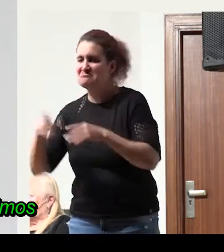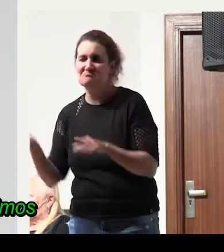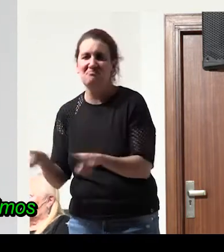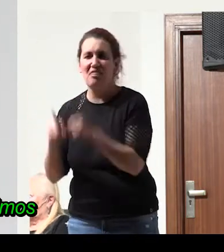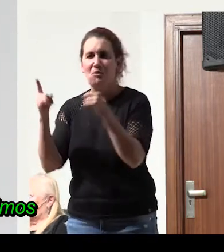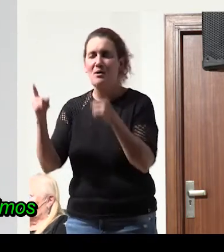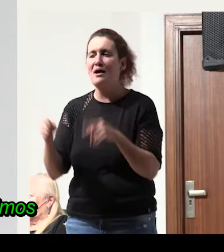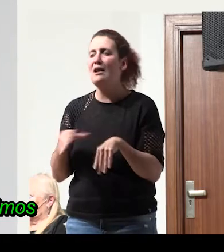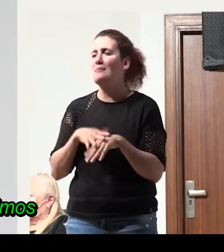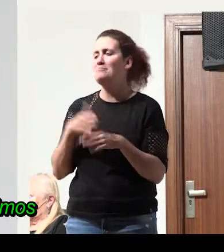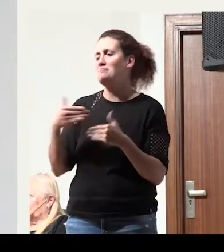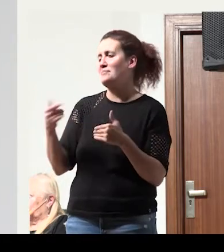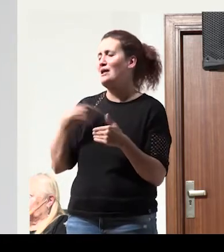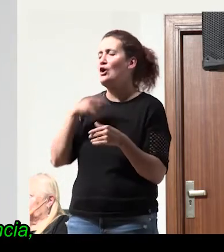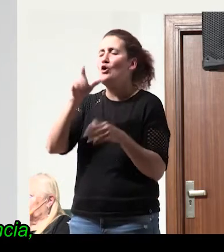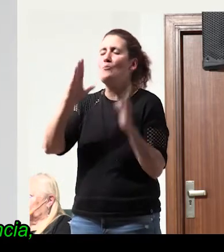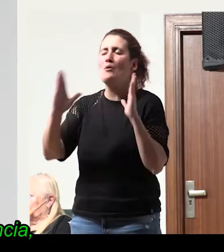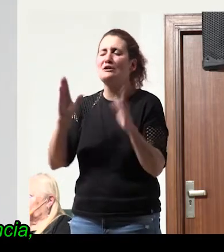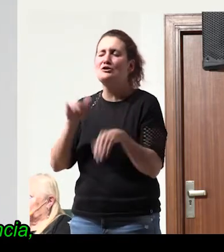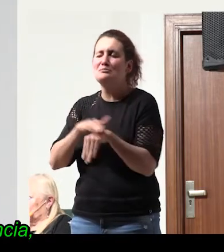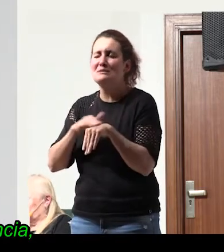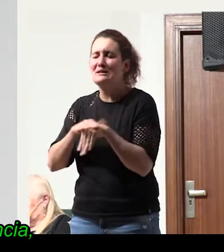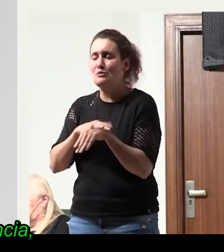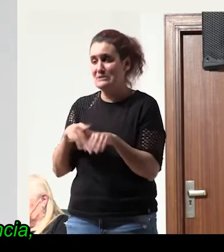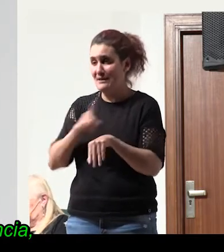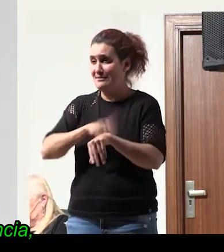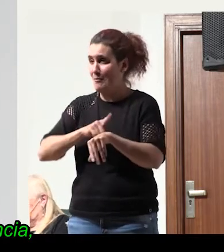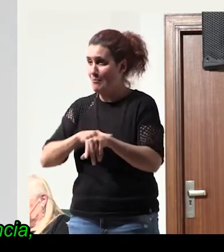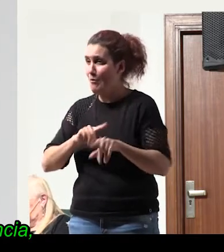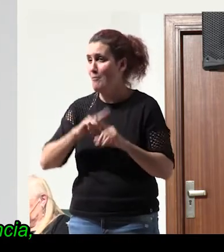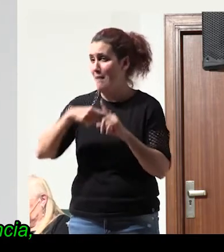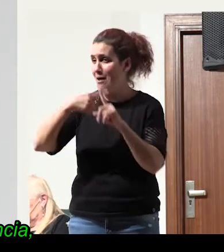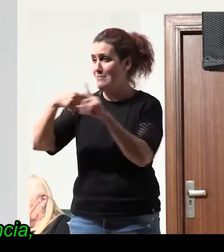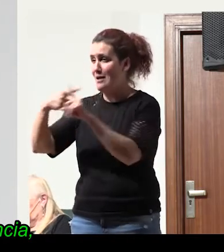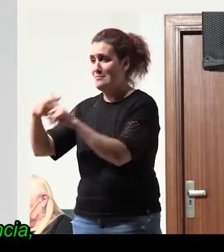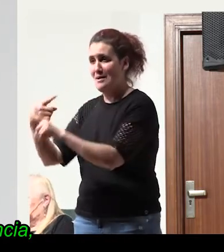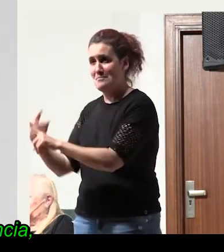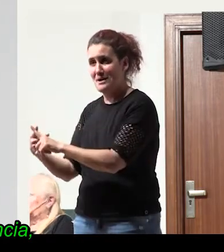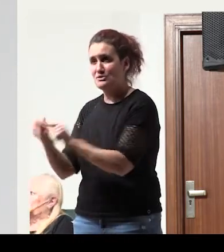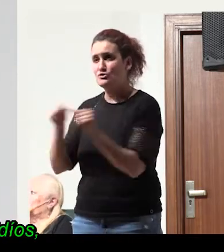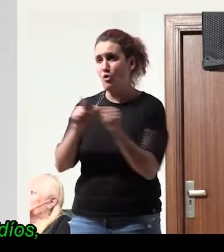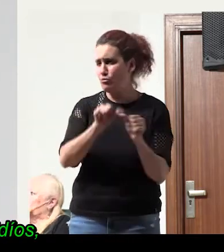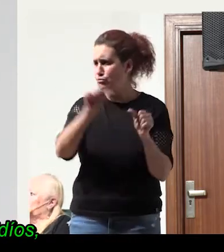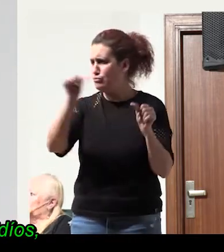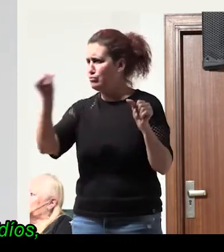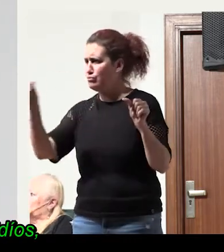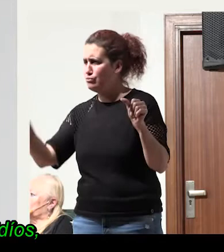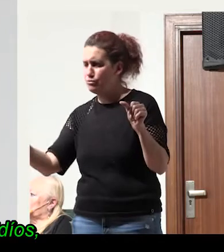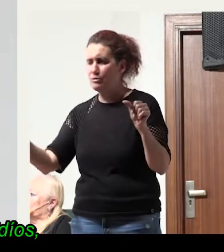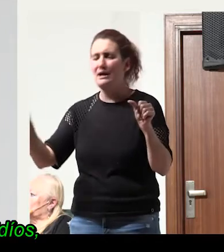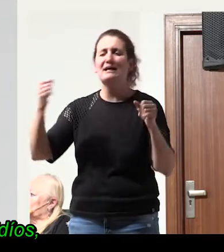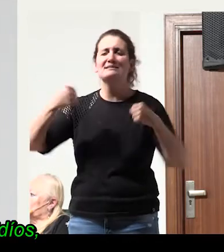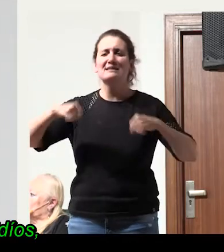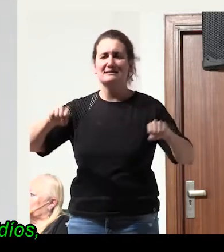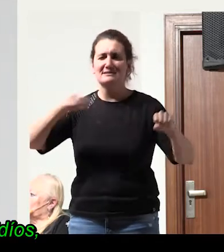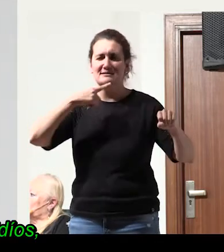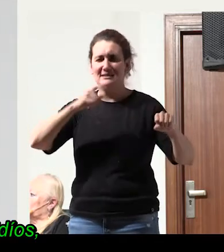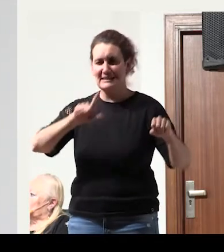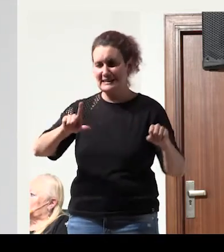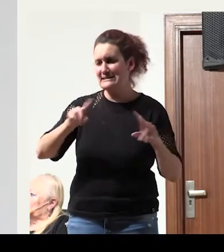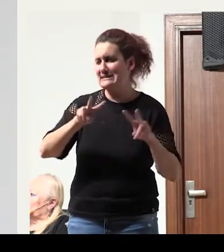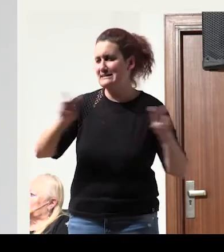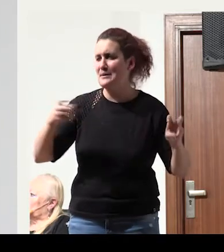mínimos que constituyen el tiempo. Mientras tanto, seguiré ensanchando la existencia, sembrando vida en terrenos